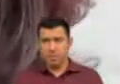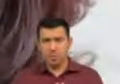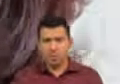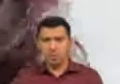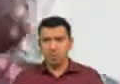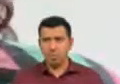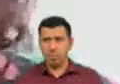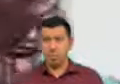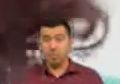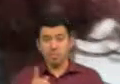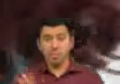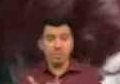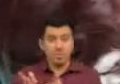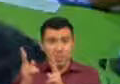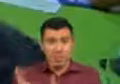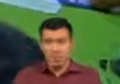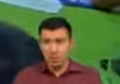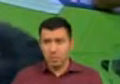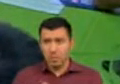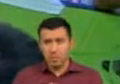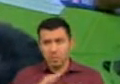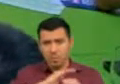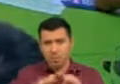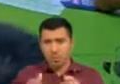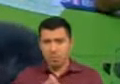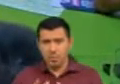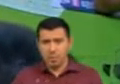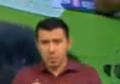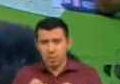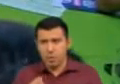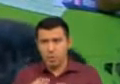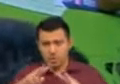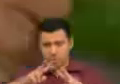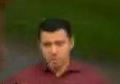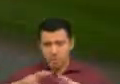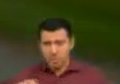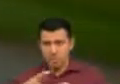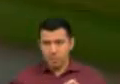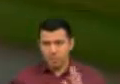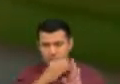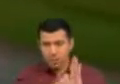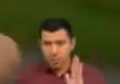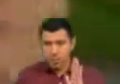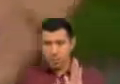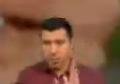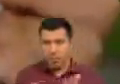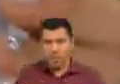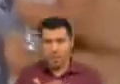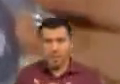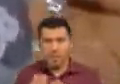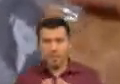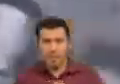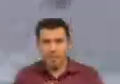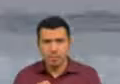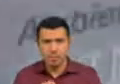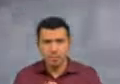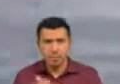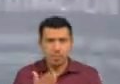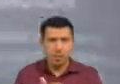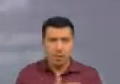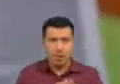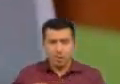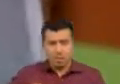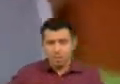como el estudiante hace una invitación a la sociedad a que indaguen en el contenido del manual de bienestar escolar antes de salir a